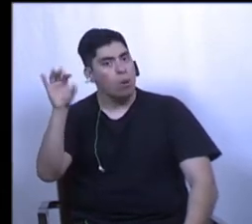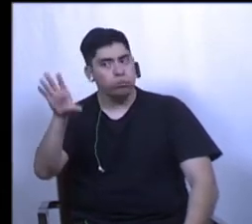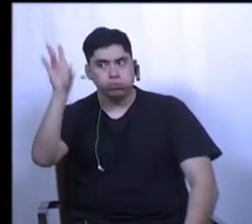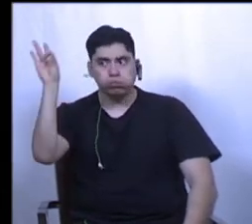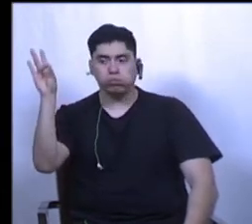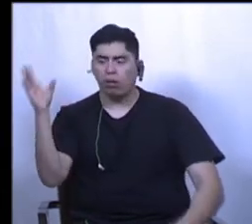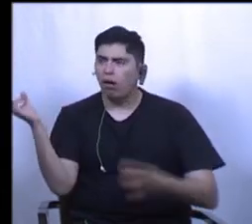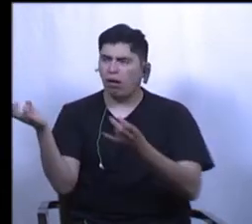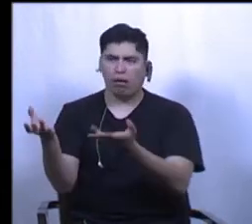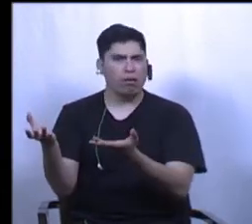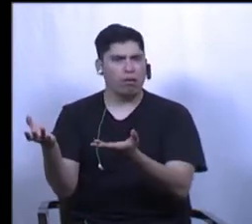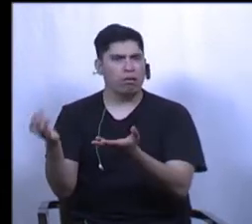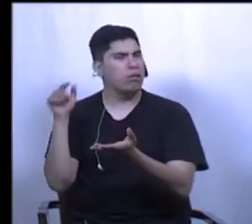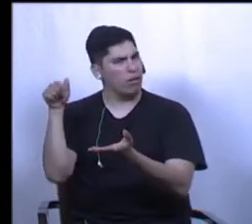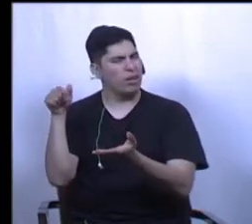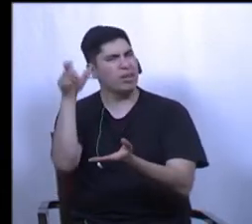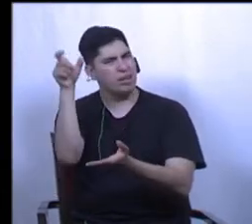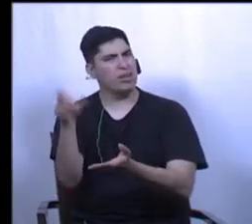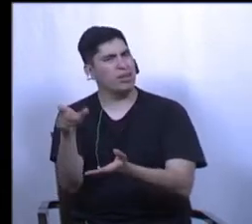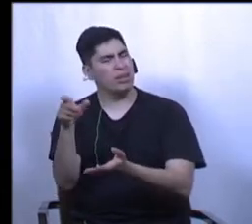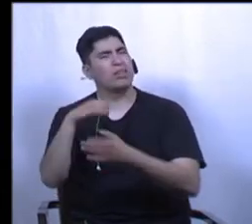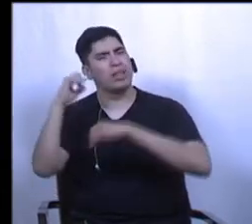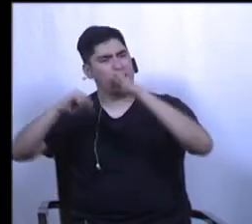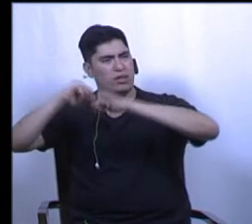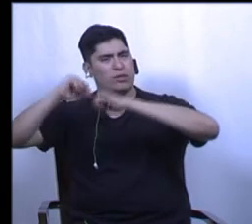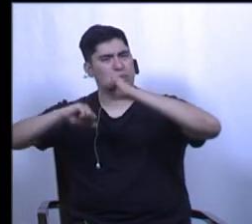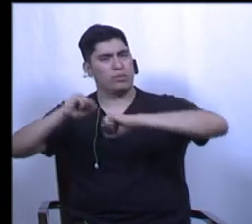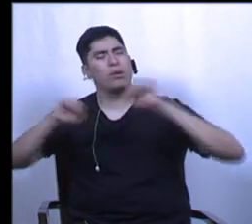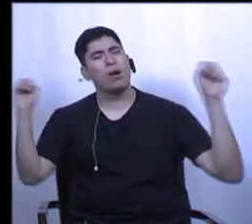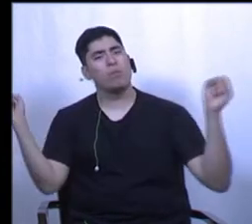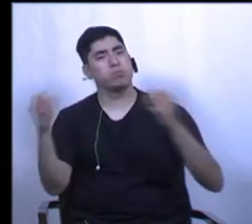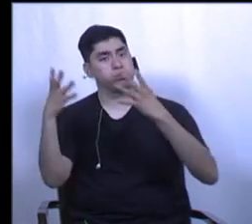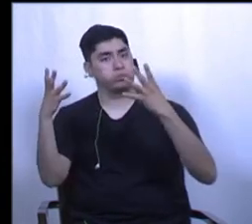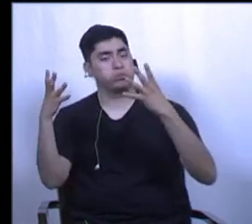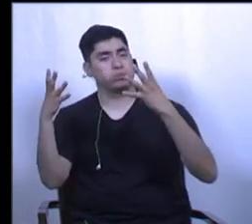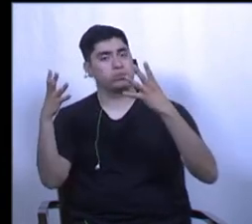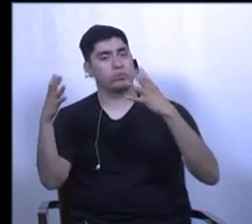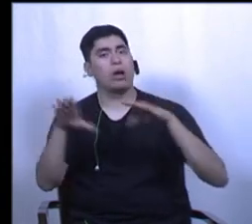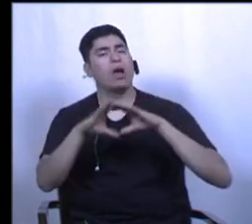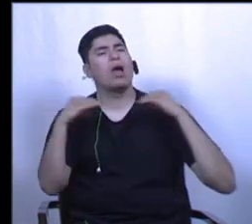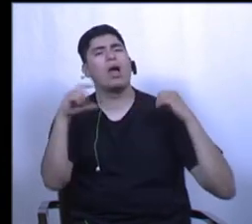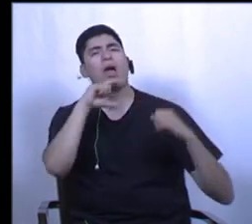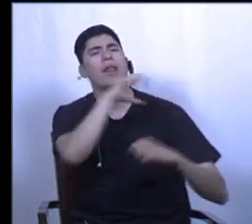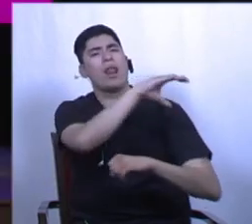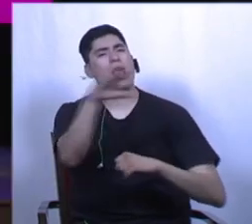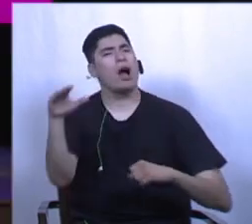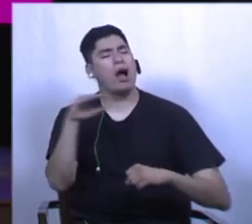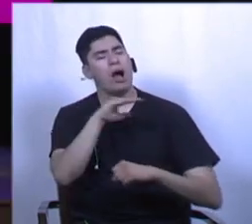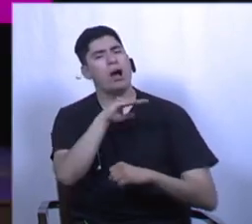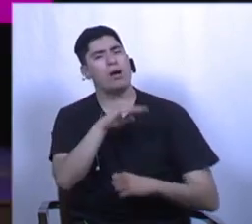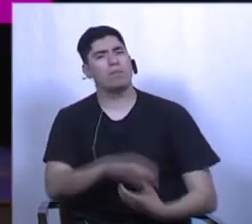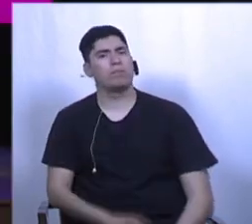Esta industria ha explotado en el campo y ha habido muchos